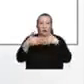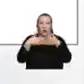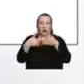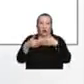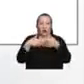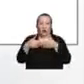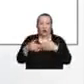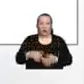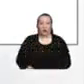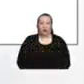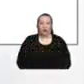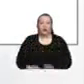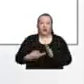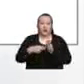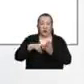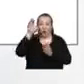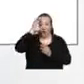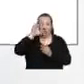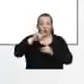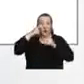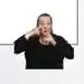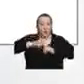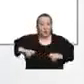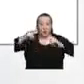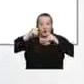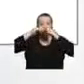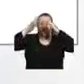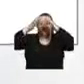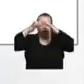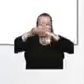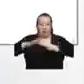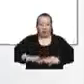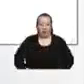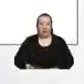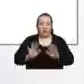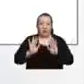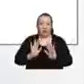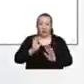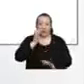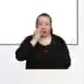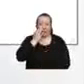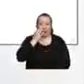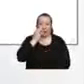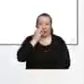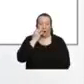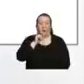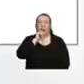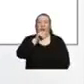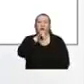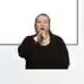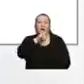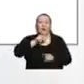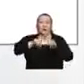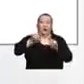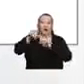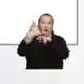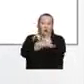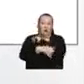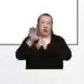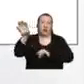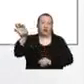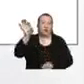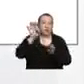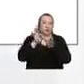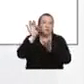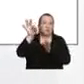decía falta la cota del sur falta del agua falta florida donde tiene decenas